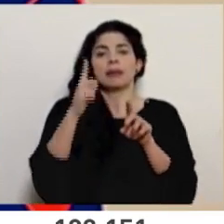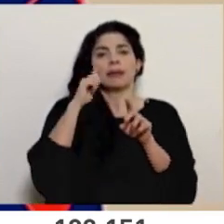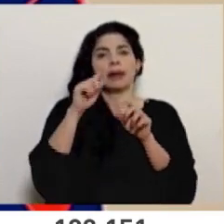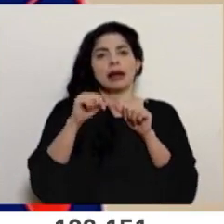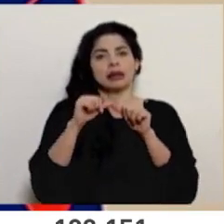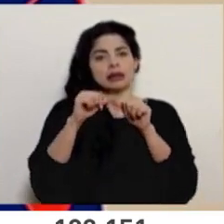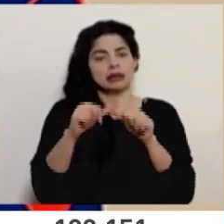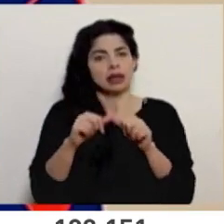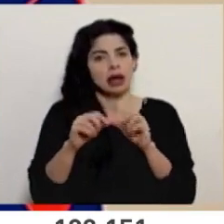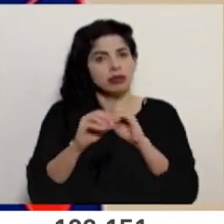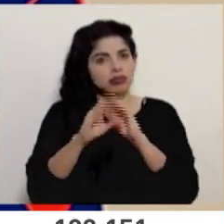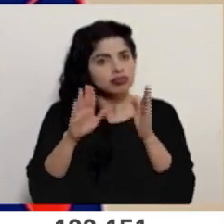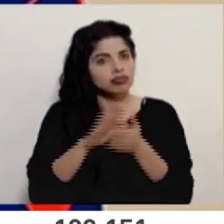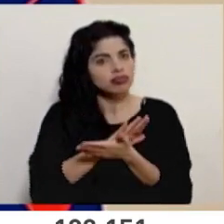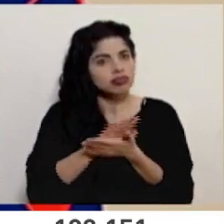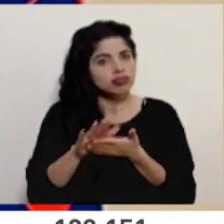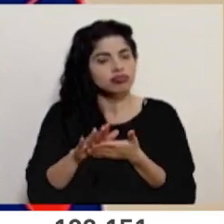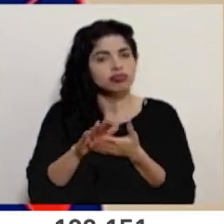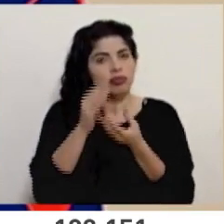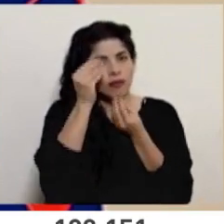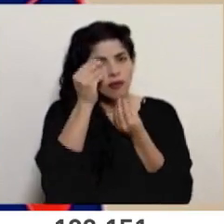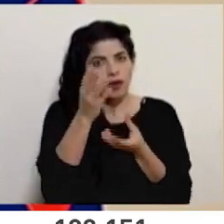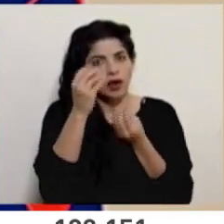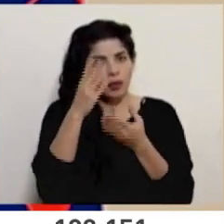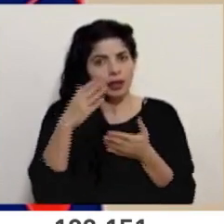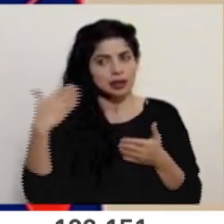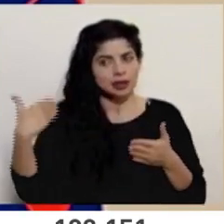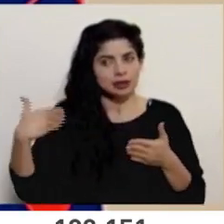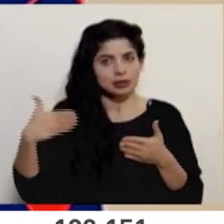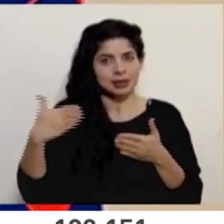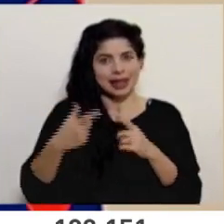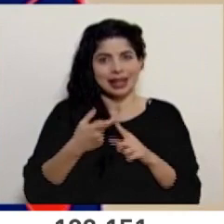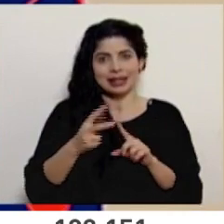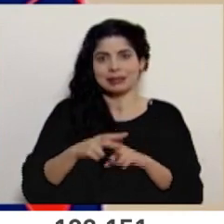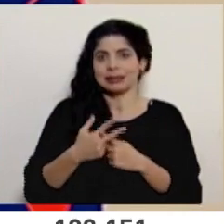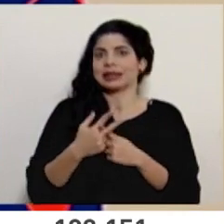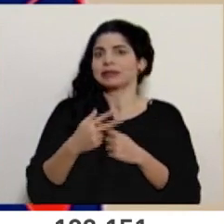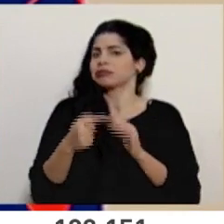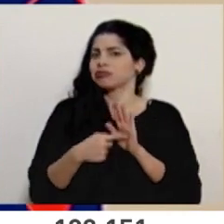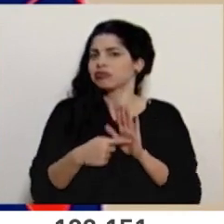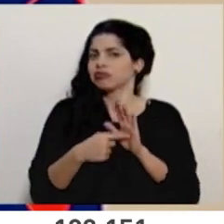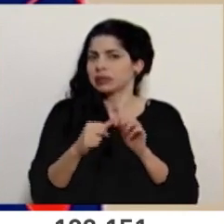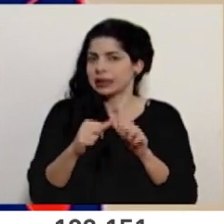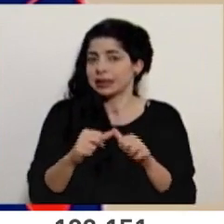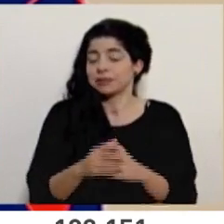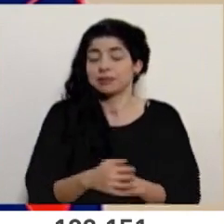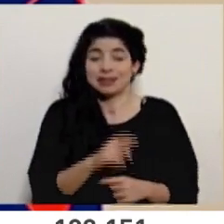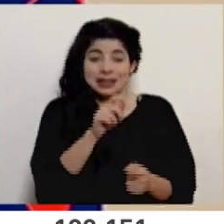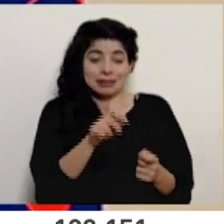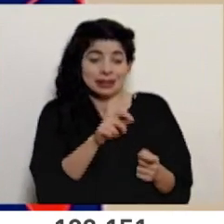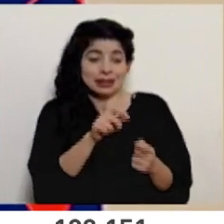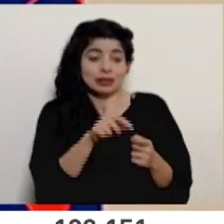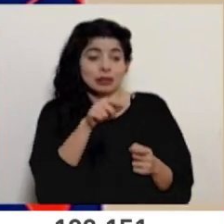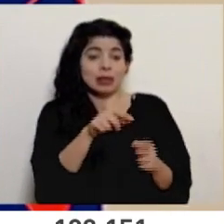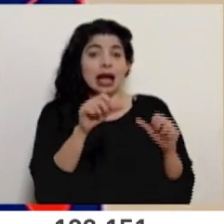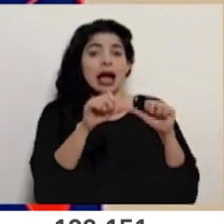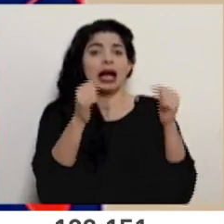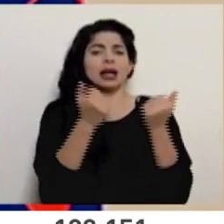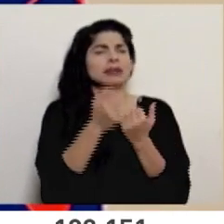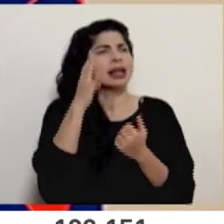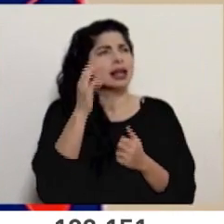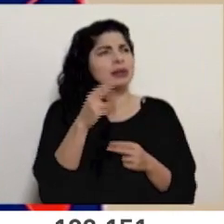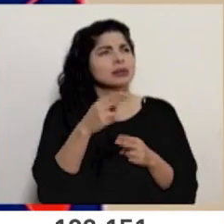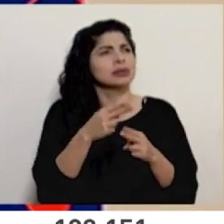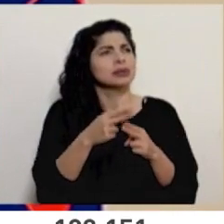la transparencia de la información que hemos mantenido desde el inicio. En el caso específico de la asociación, creo que se